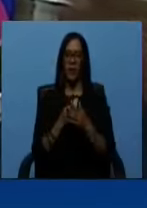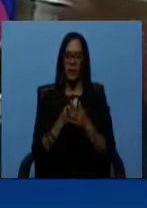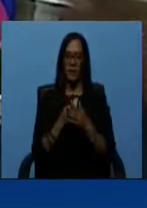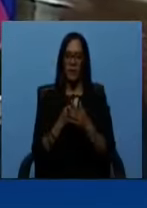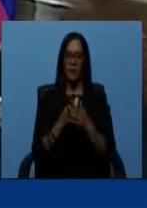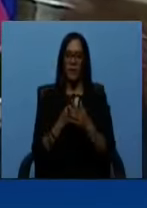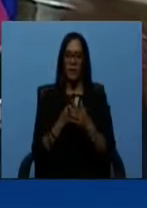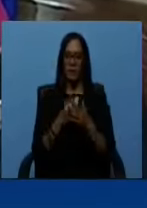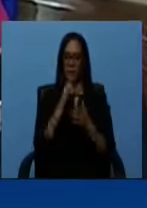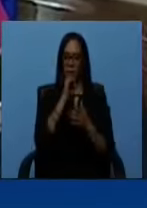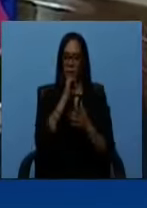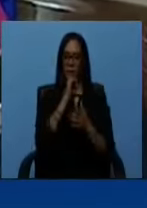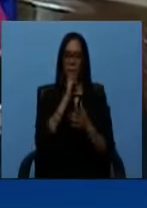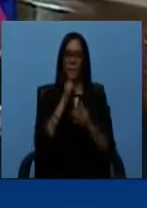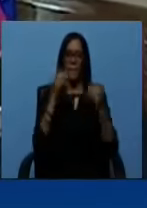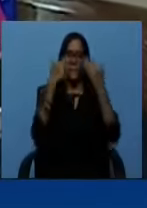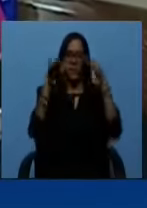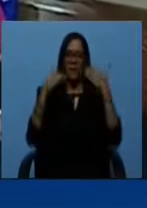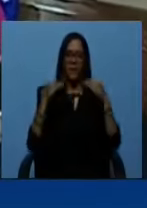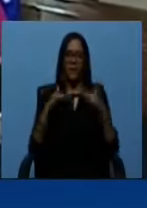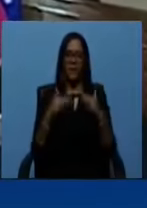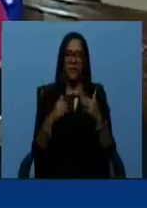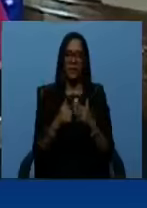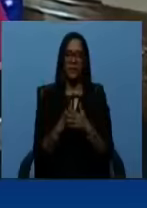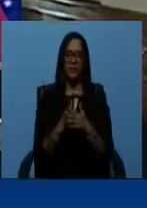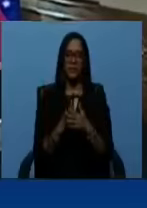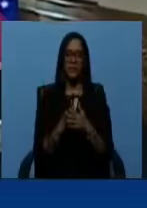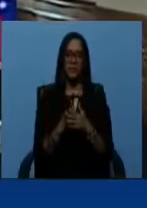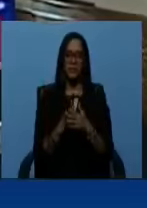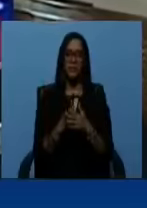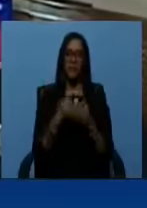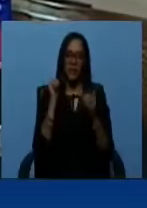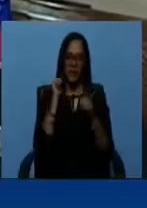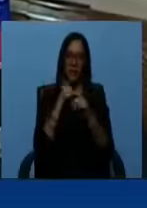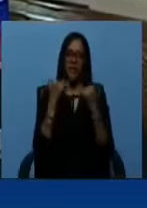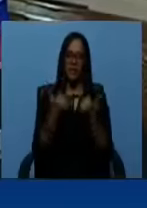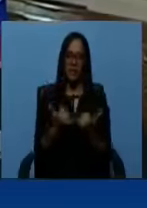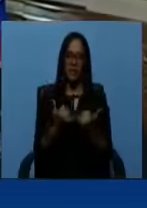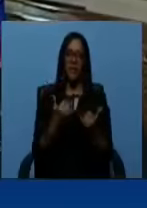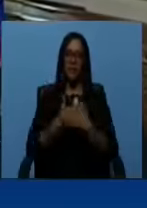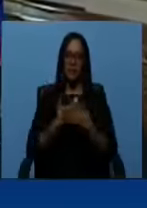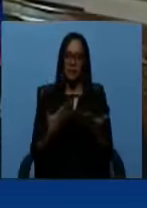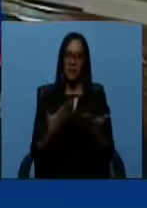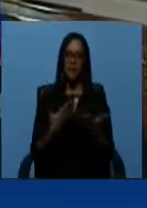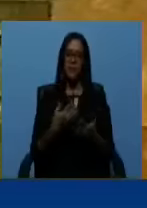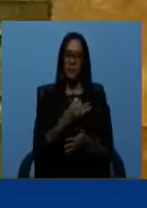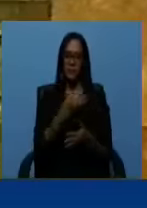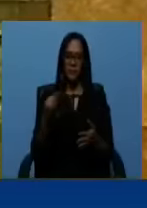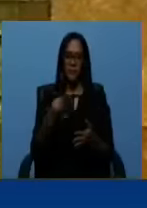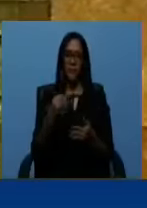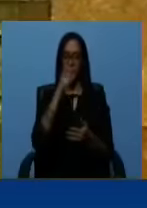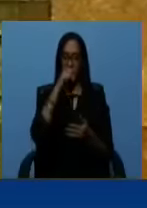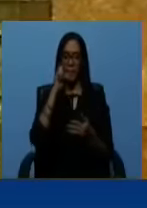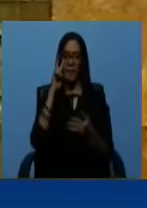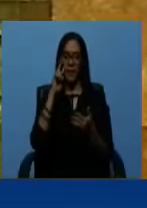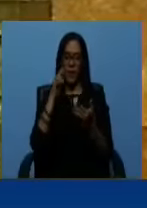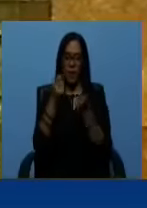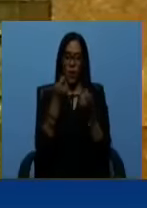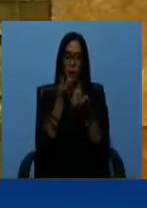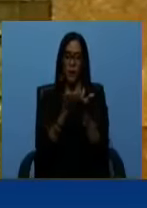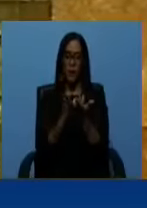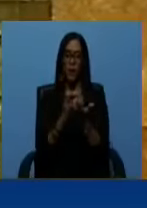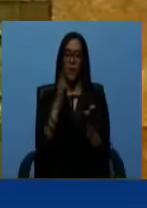hoy, pero habrá buenas noticias para la Navidad. Desde ya les deseo éxito y que el año económico 2024